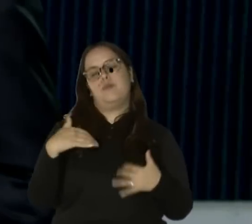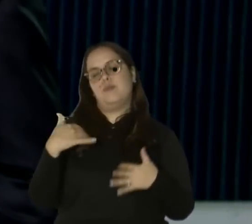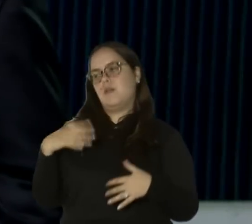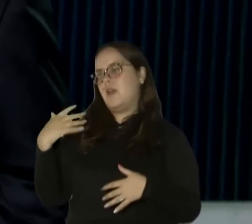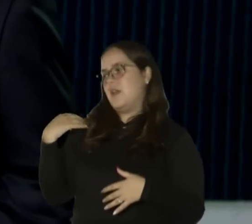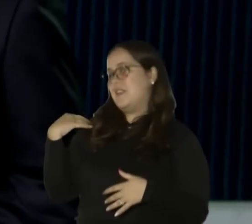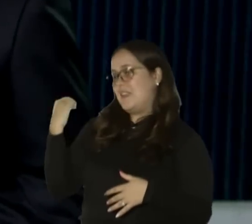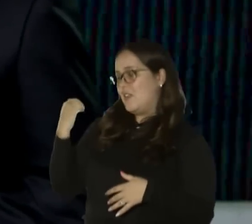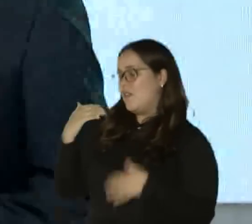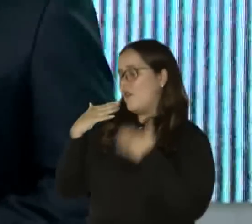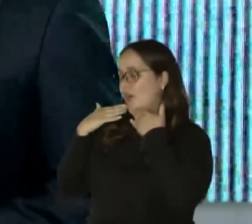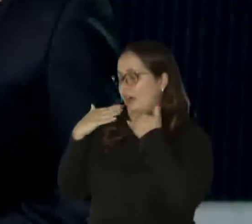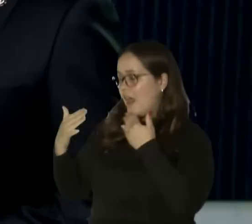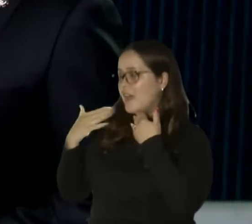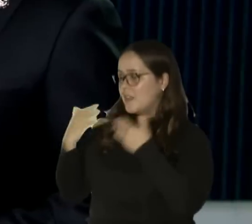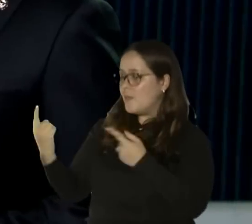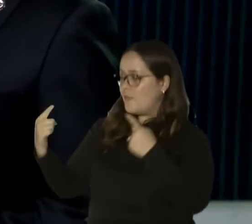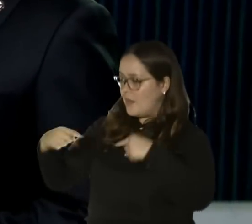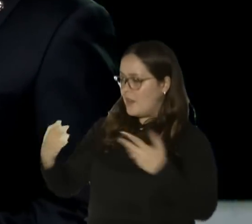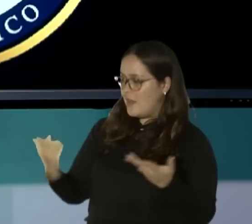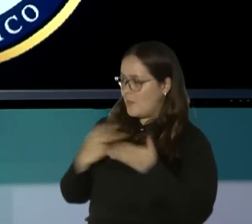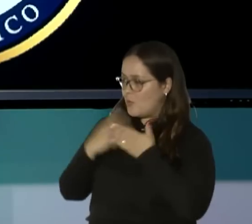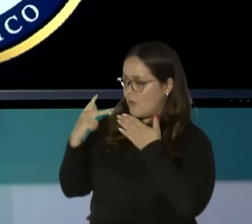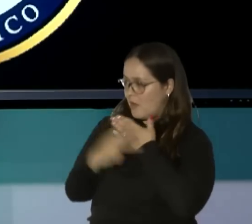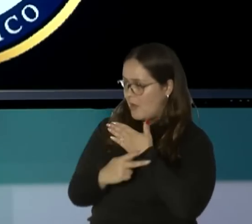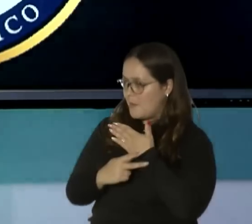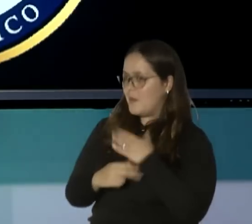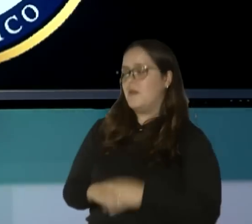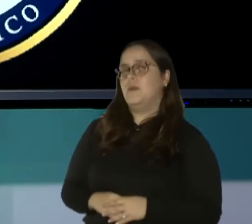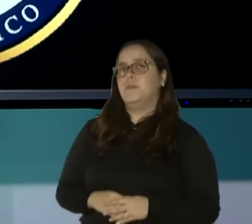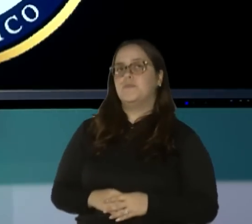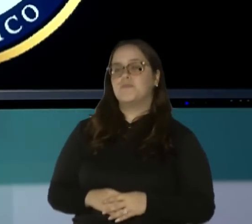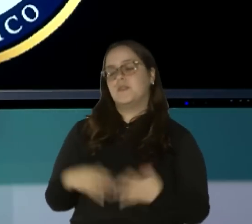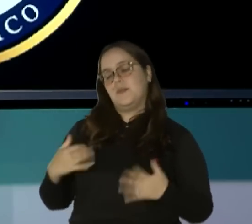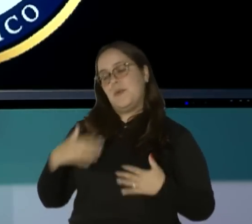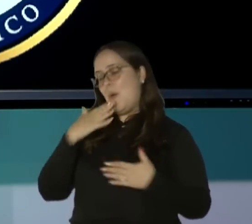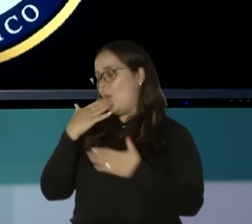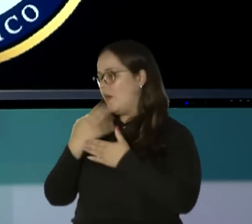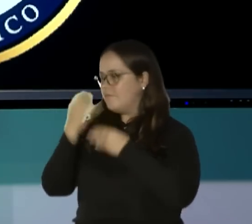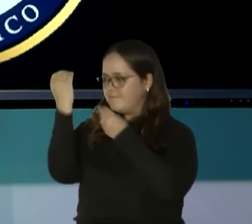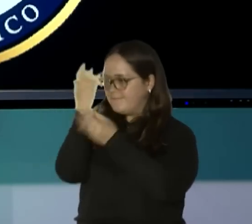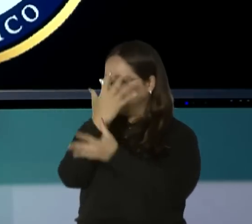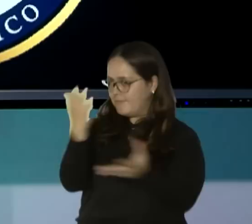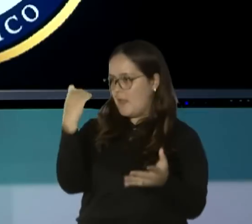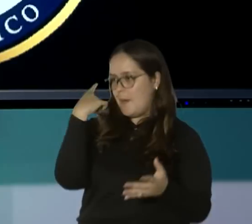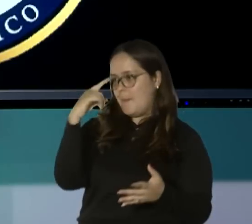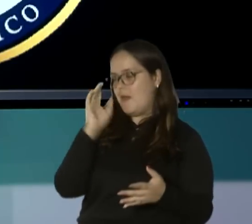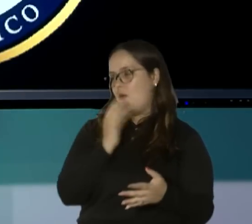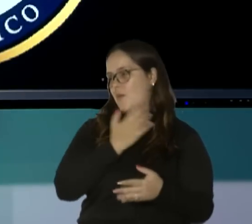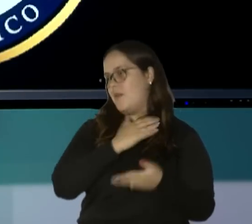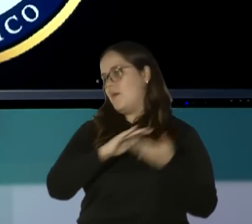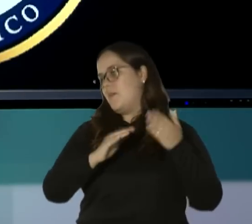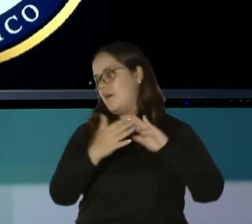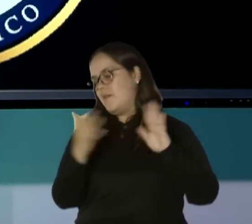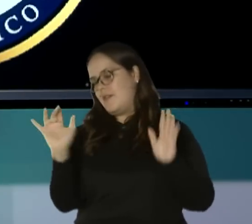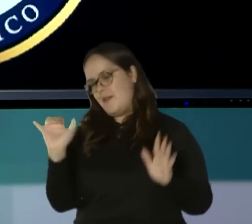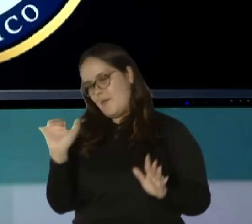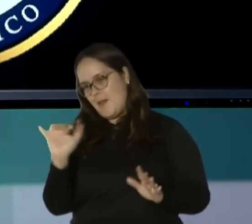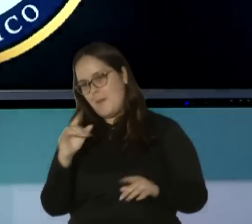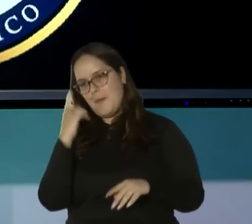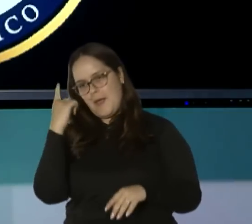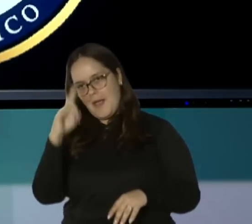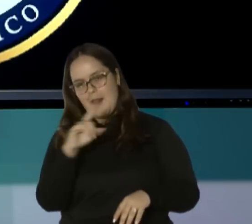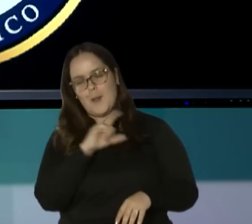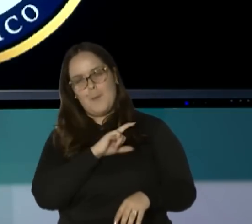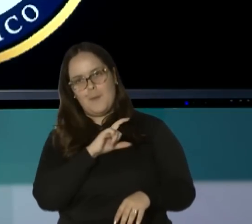por estar con nosotros aquí en este programa. Son buenas noticias para nuestro pueblo y para nuestros compañeros de la Policía de Puerto Rico.